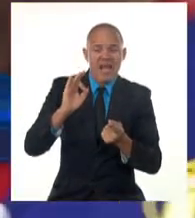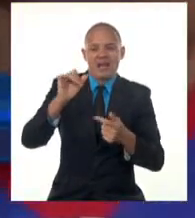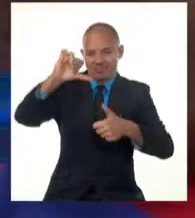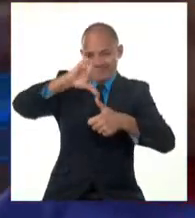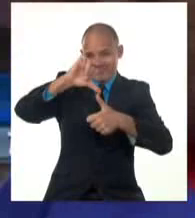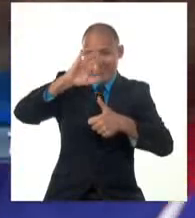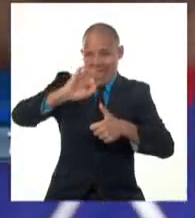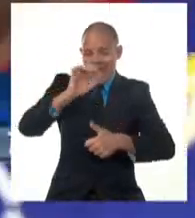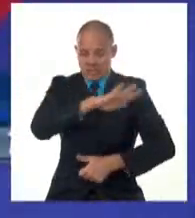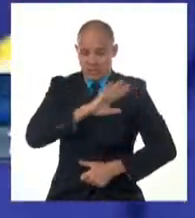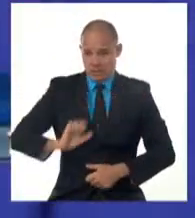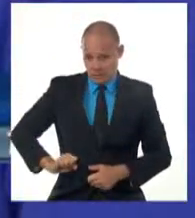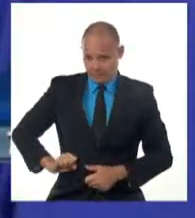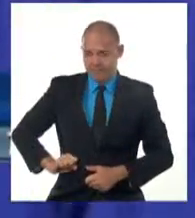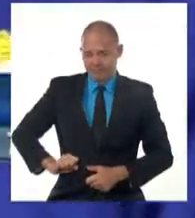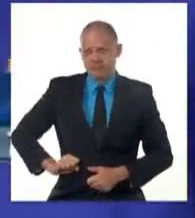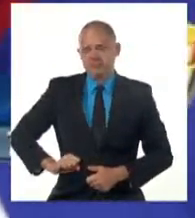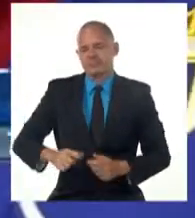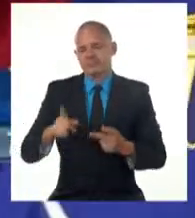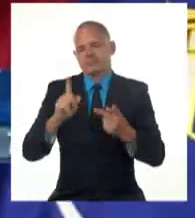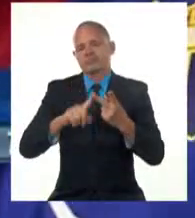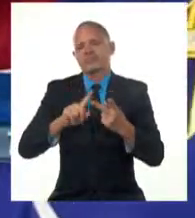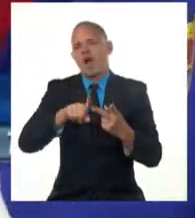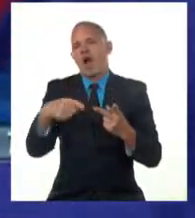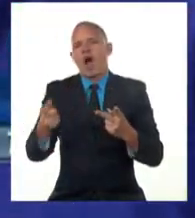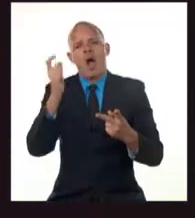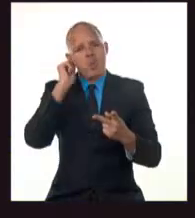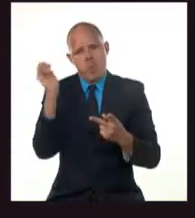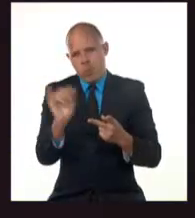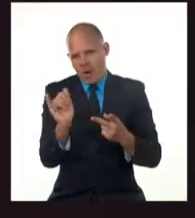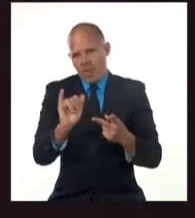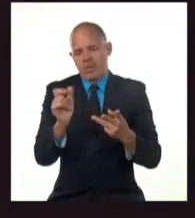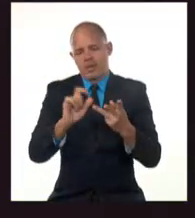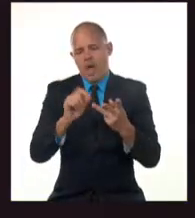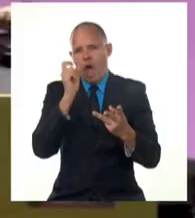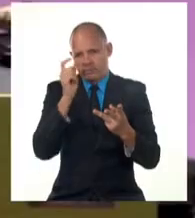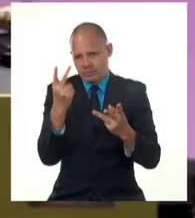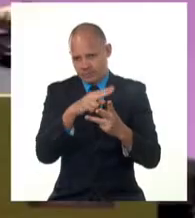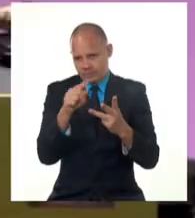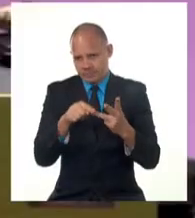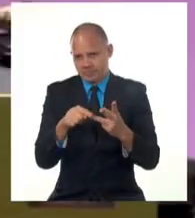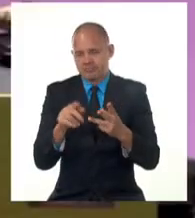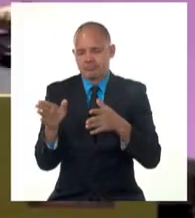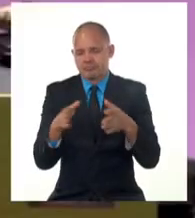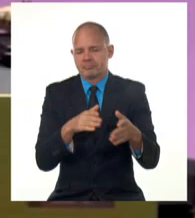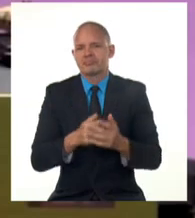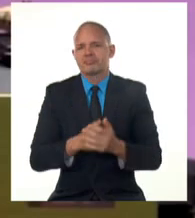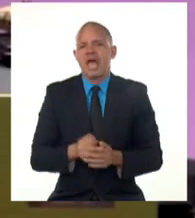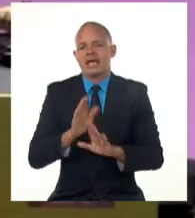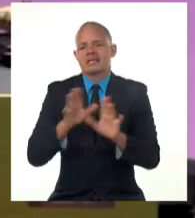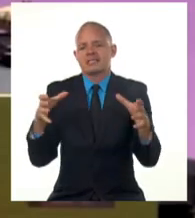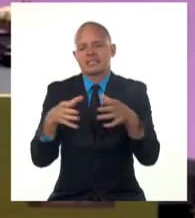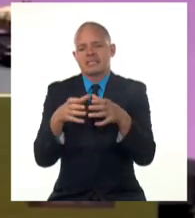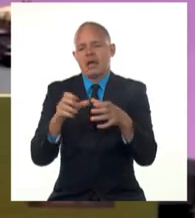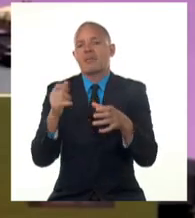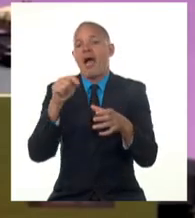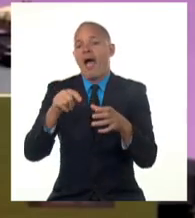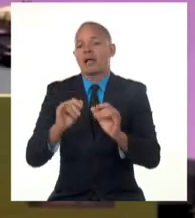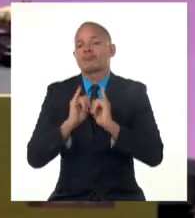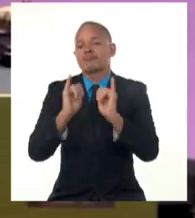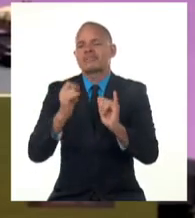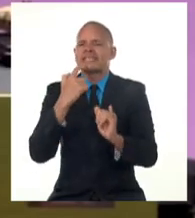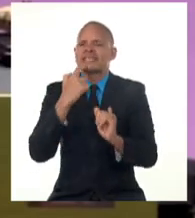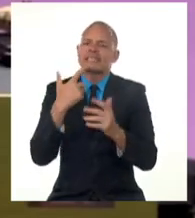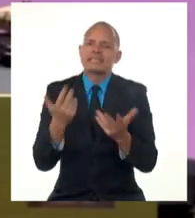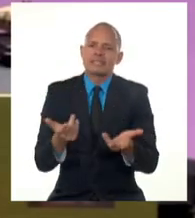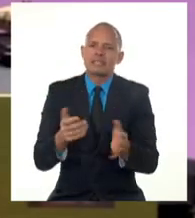San Salvador, así como Sheila González y Jorge Grau. Agrega en su publicación el sitio oficial del INDER, HIT, que